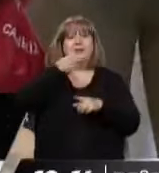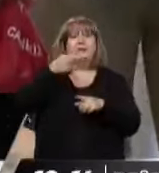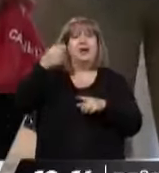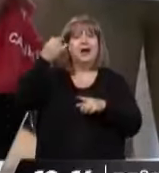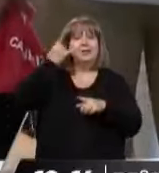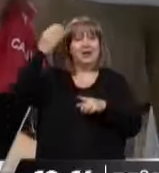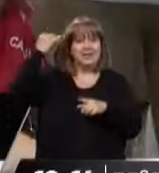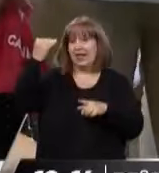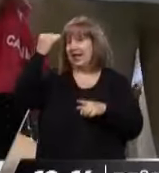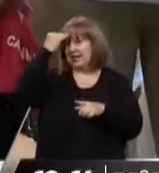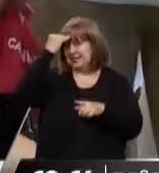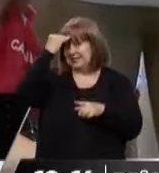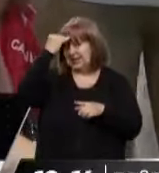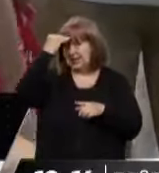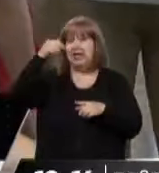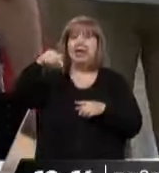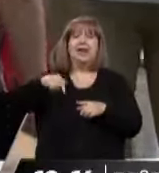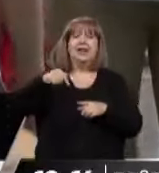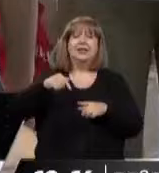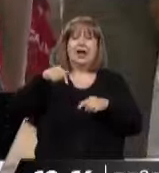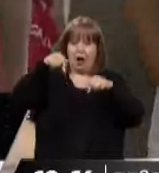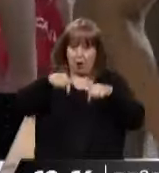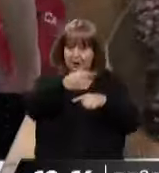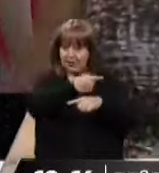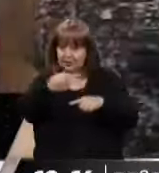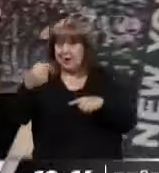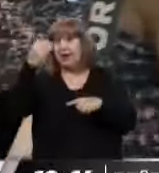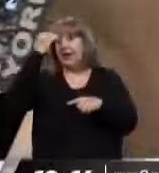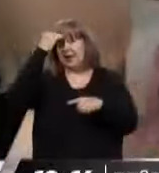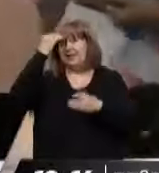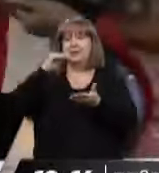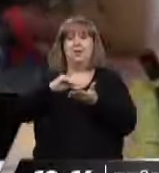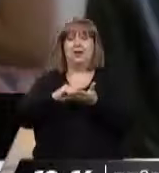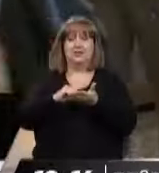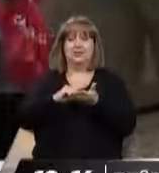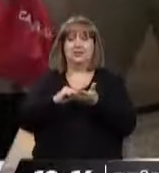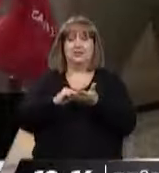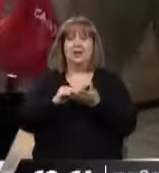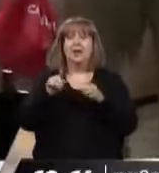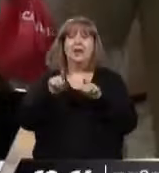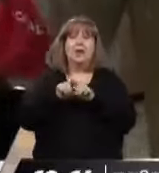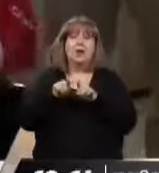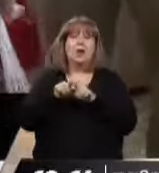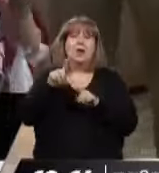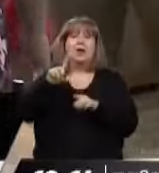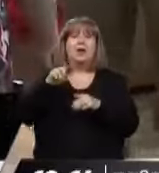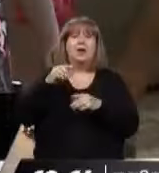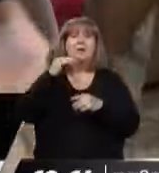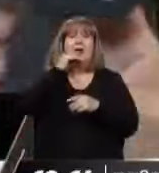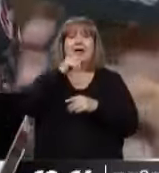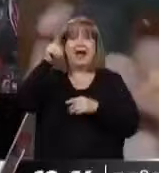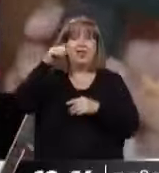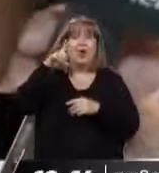15%, y en lo que va de esta semana nos está faltando un 15%, que fue el aumento que generó el mercado de Linier el día